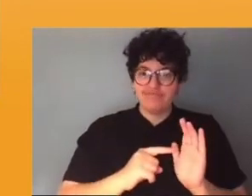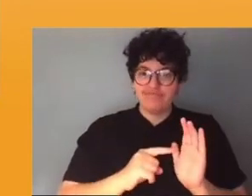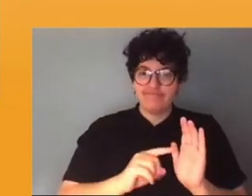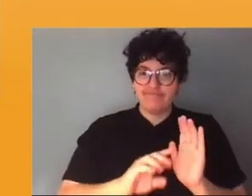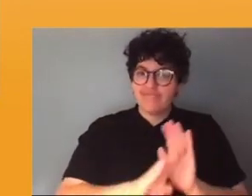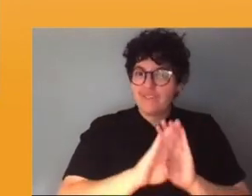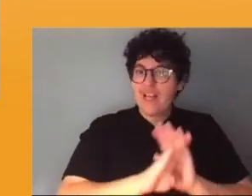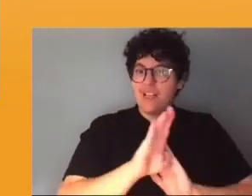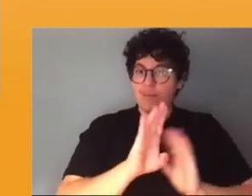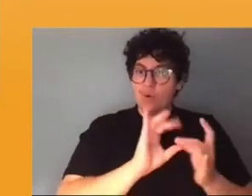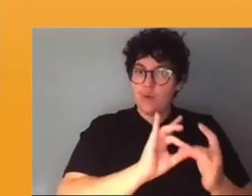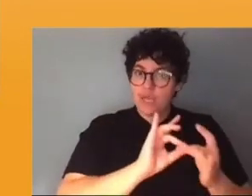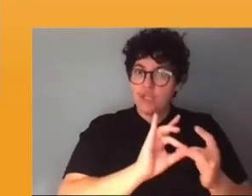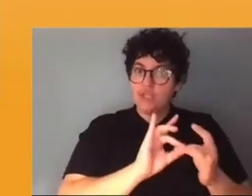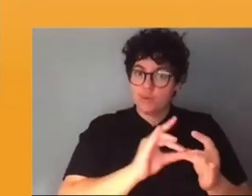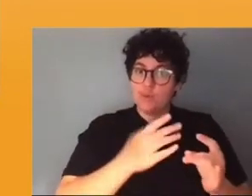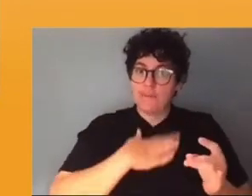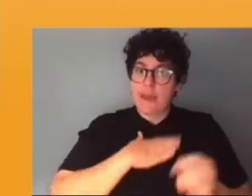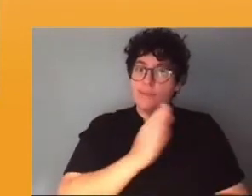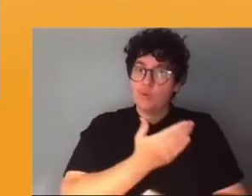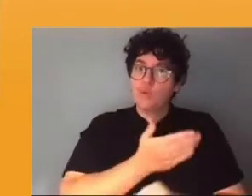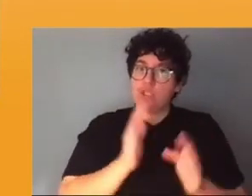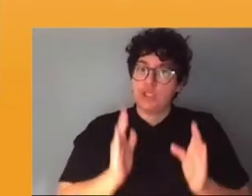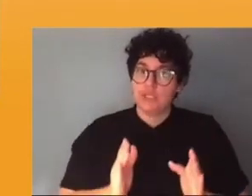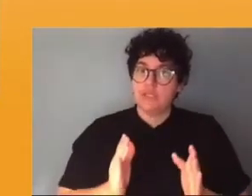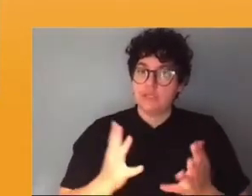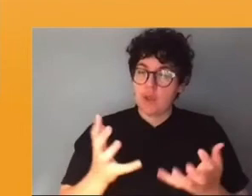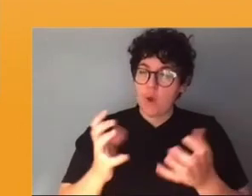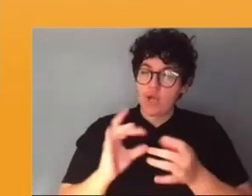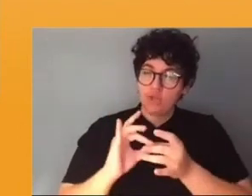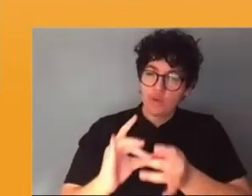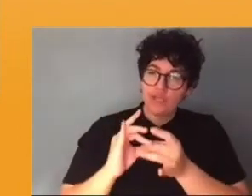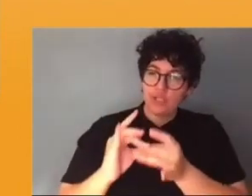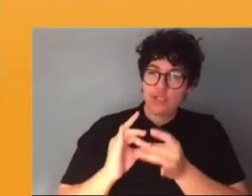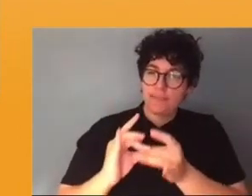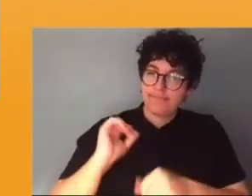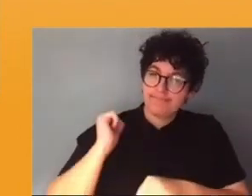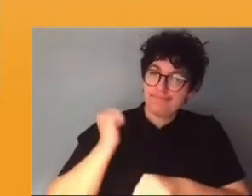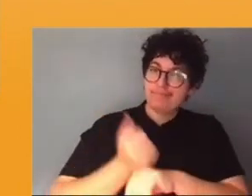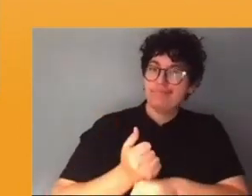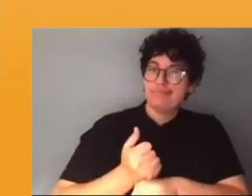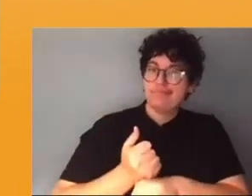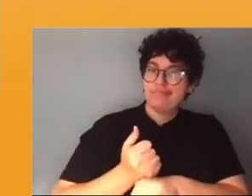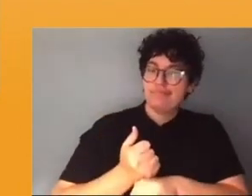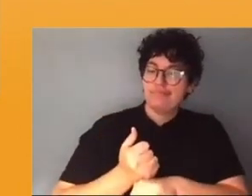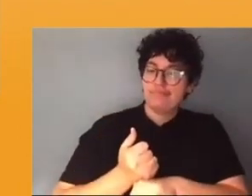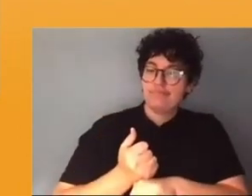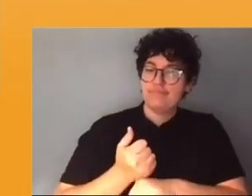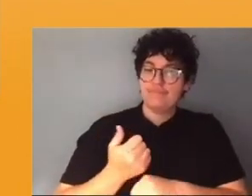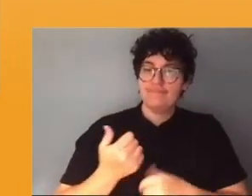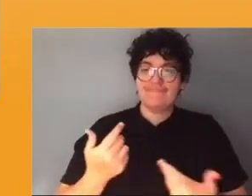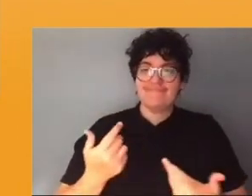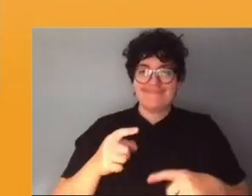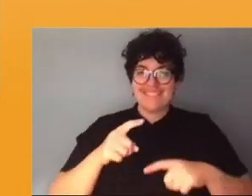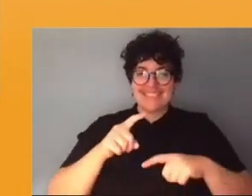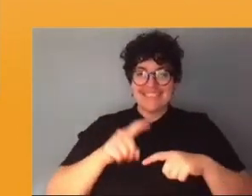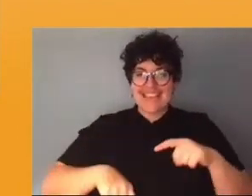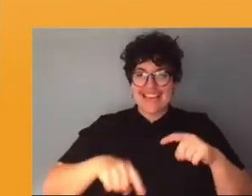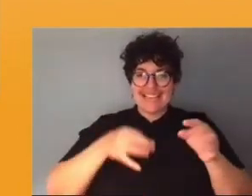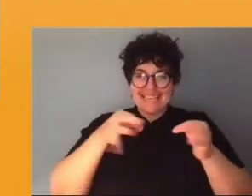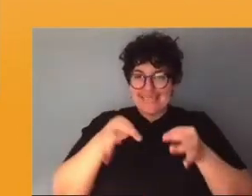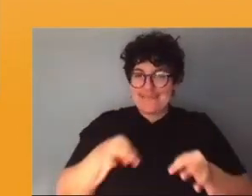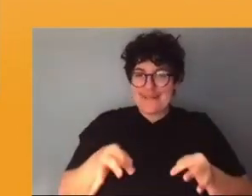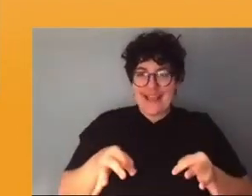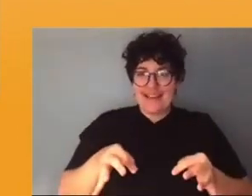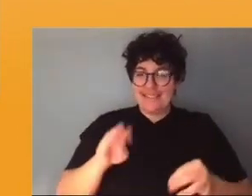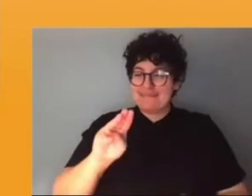con las personas que tocan música para mí, porque eso es esa magia que no se puede explicar, es inexplicable